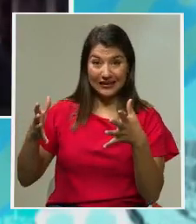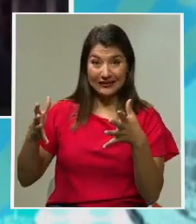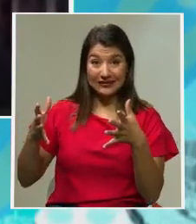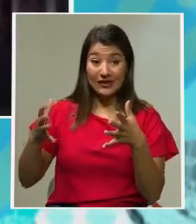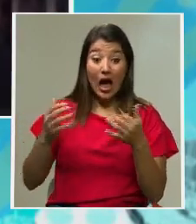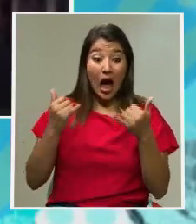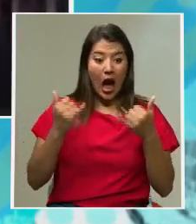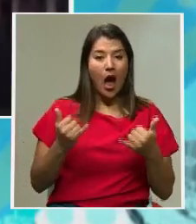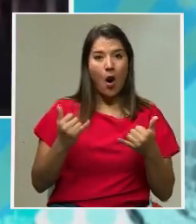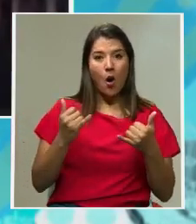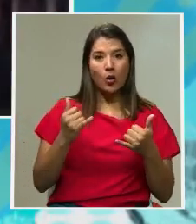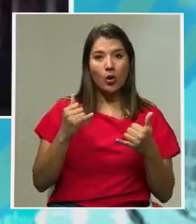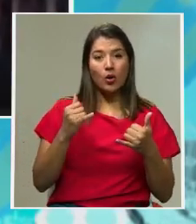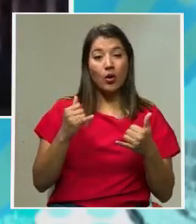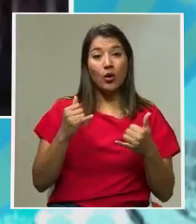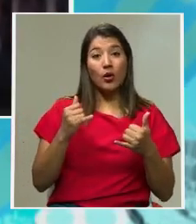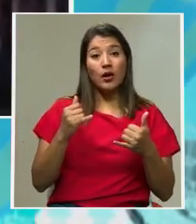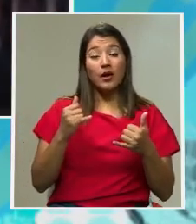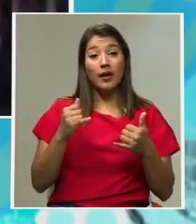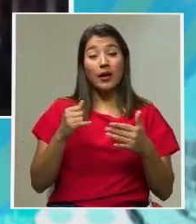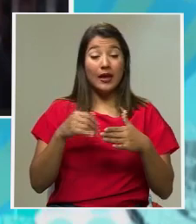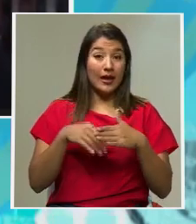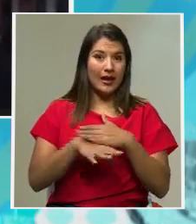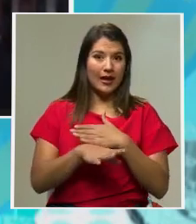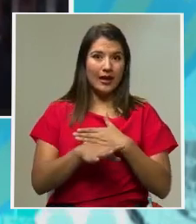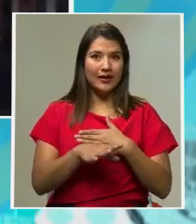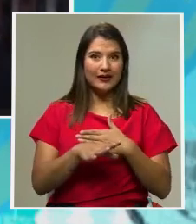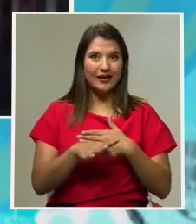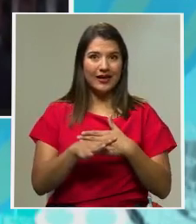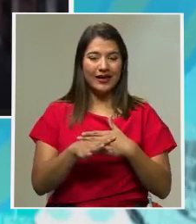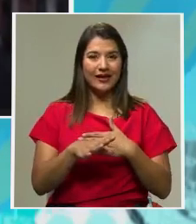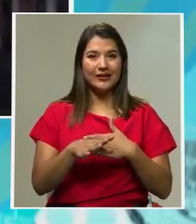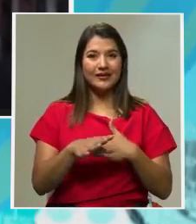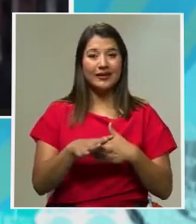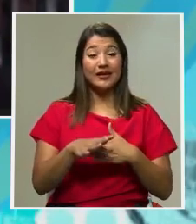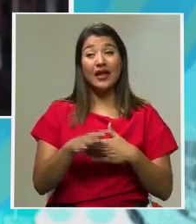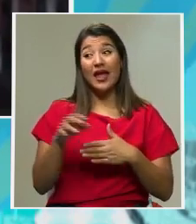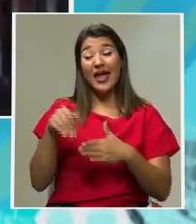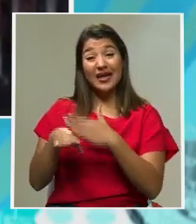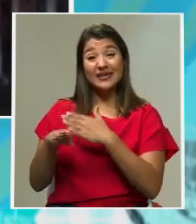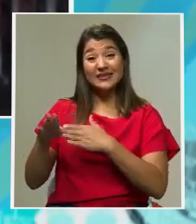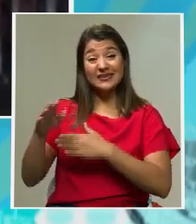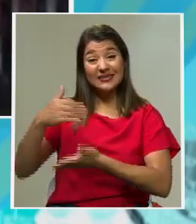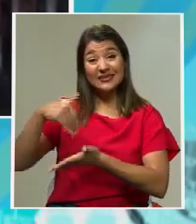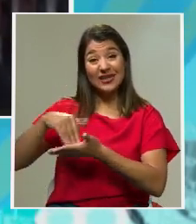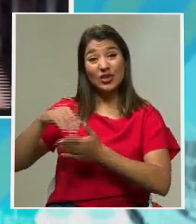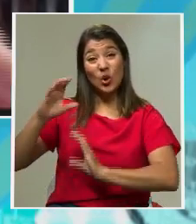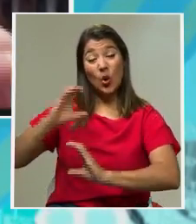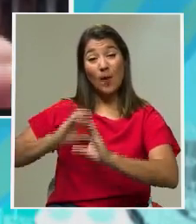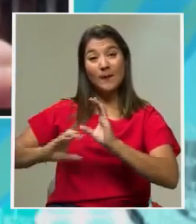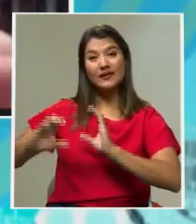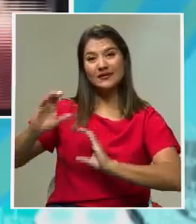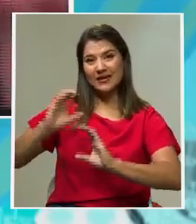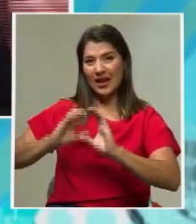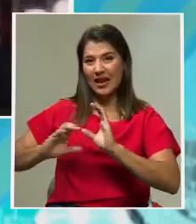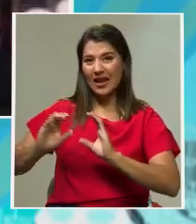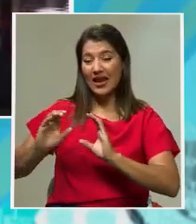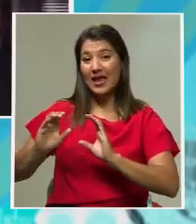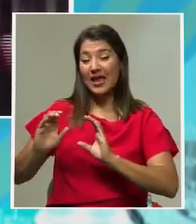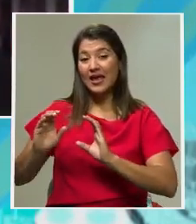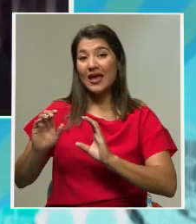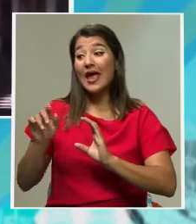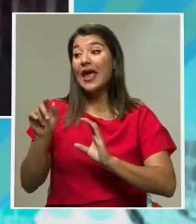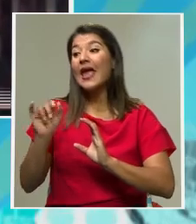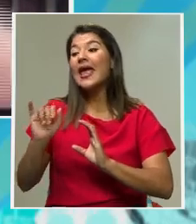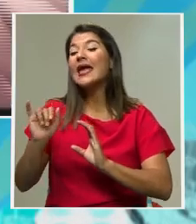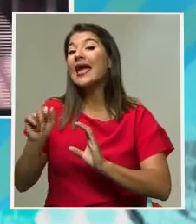salas pequeñas, a las multisalas adosadas a los centros comerciales, ya era un primer paso que habíamos dado